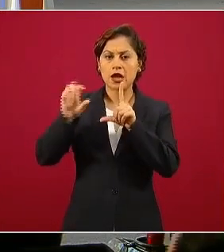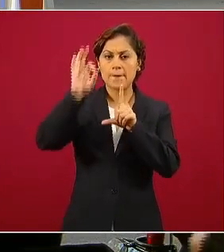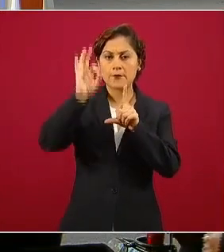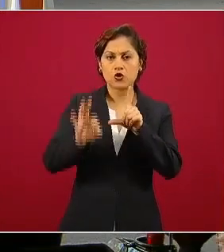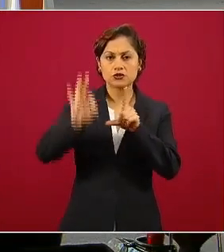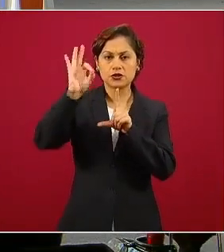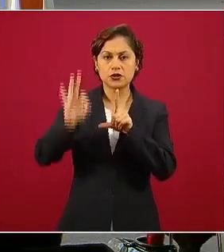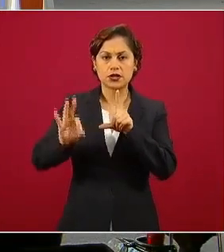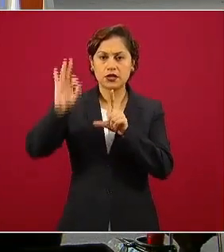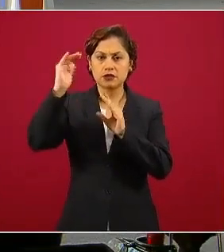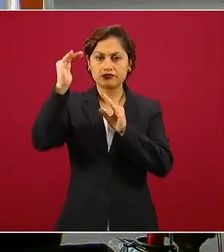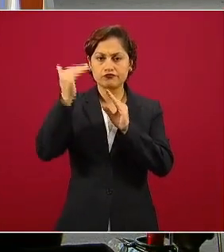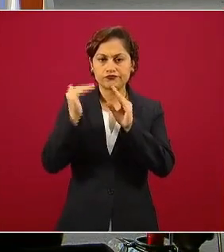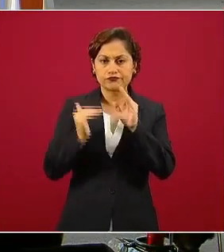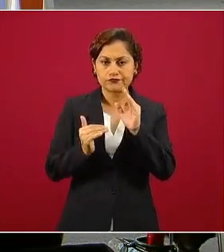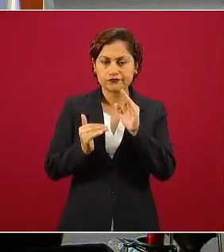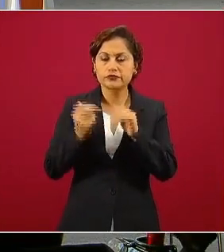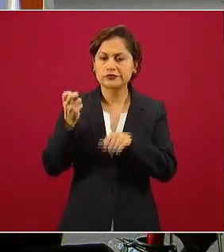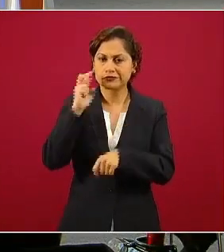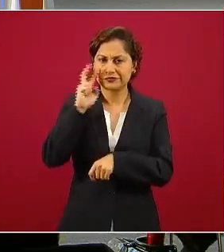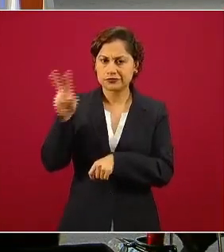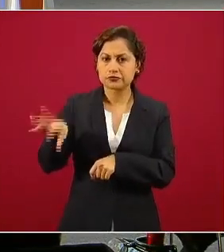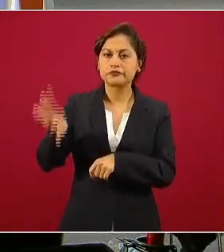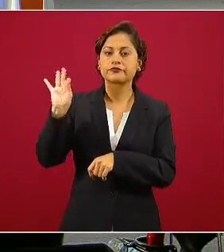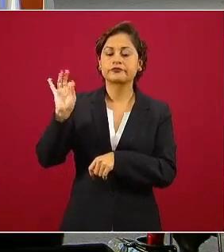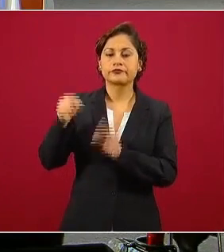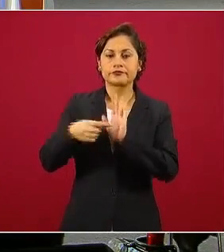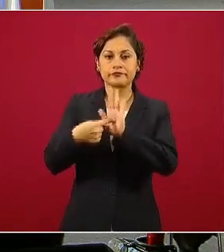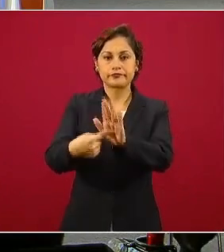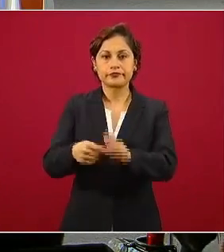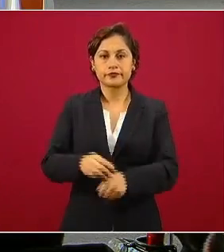disminución, a ver si la encuentran.